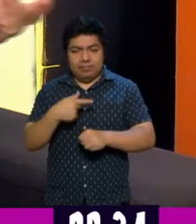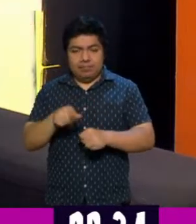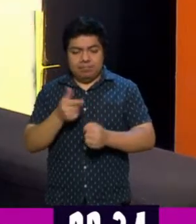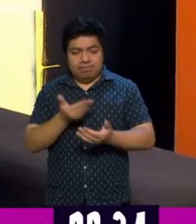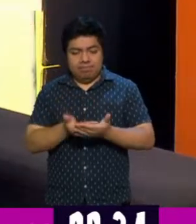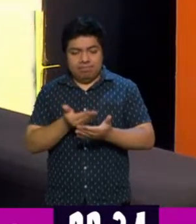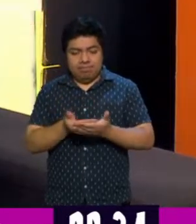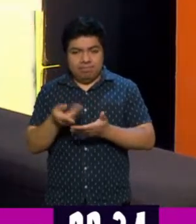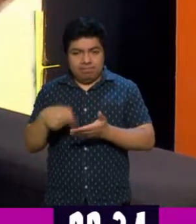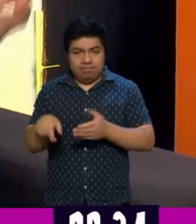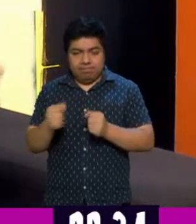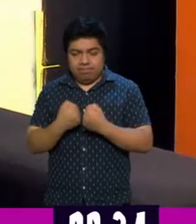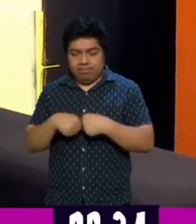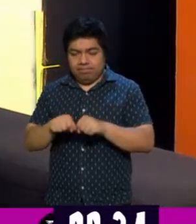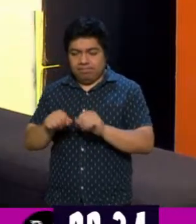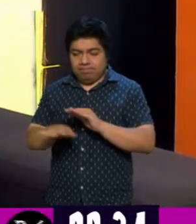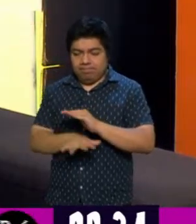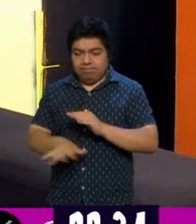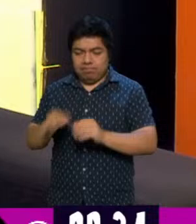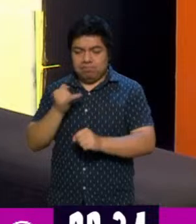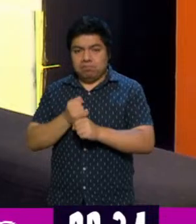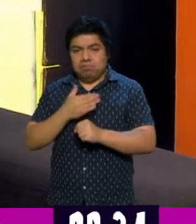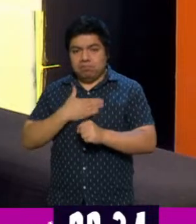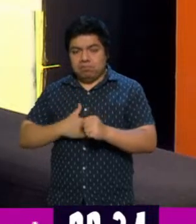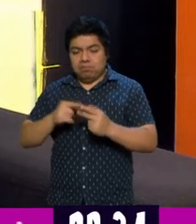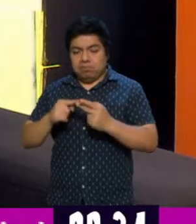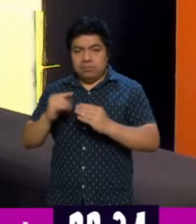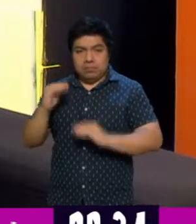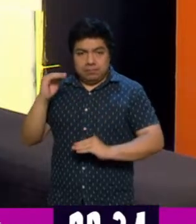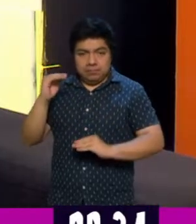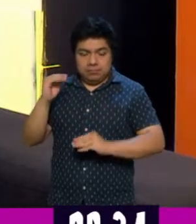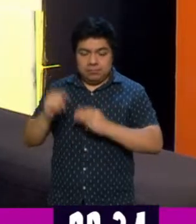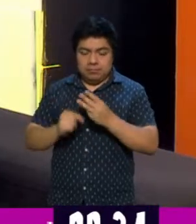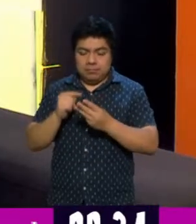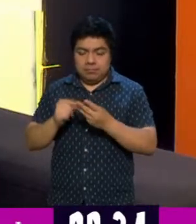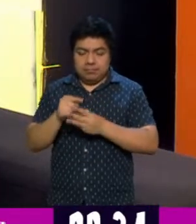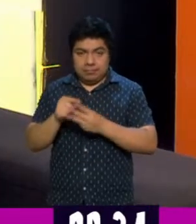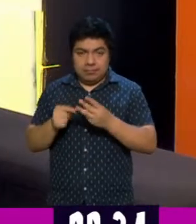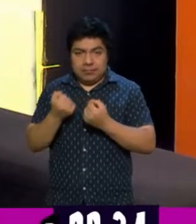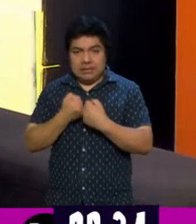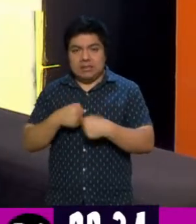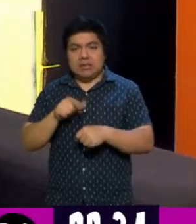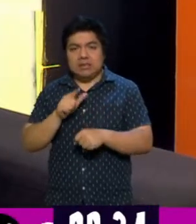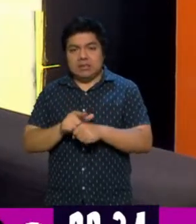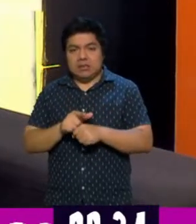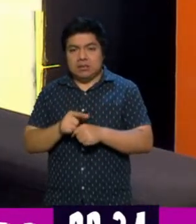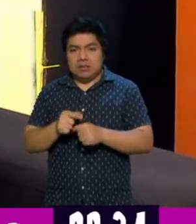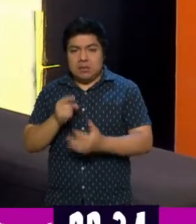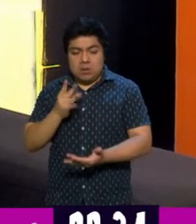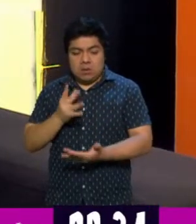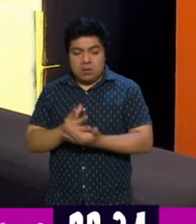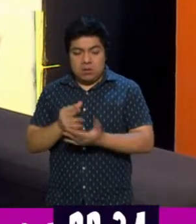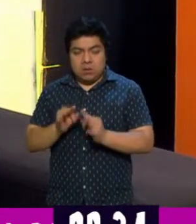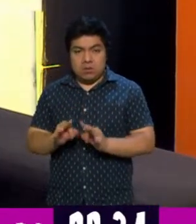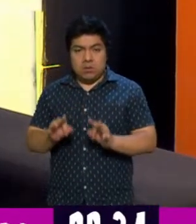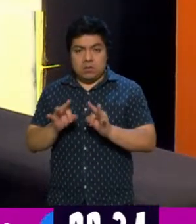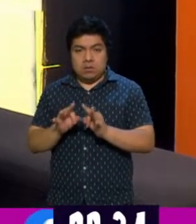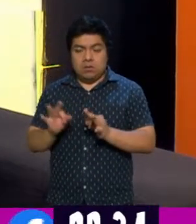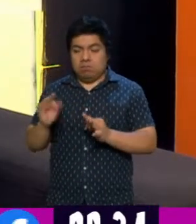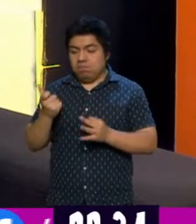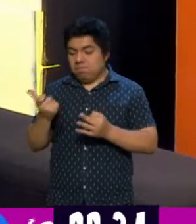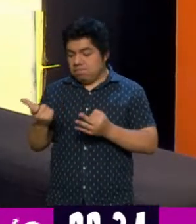de esta sociedad injusta, inequitativa, de esta sociedad donde lo fundamental es la